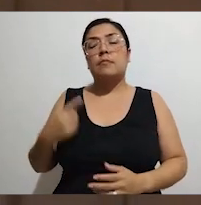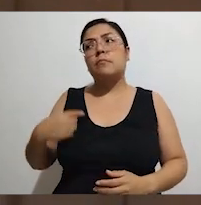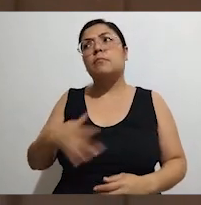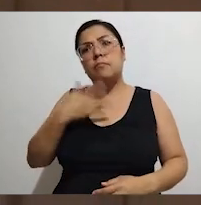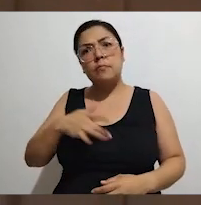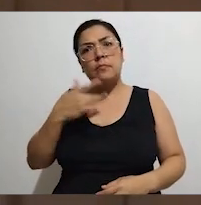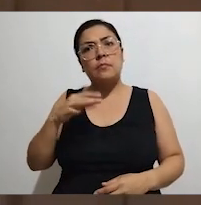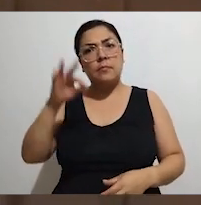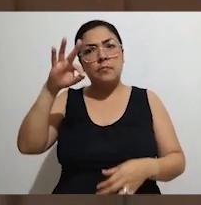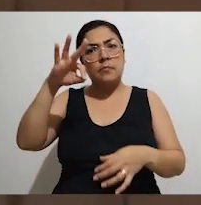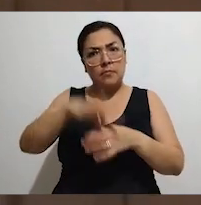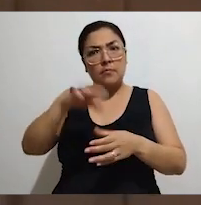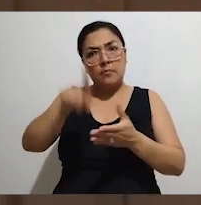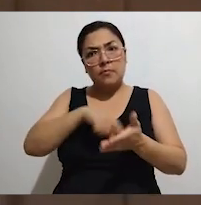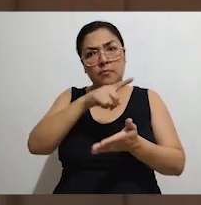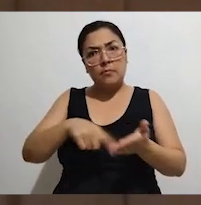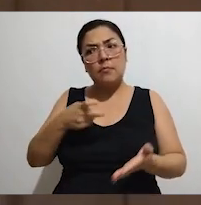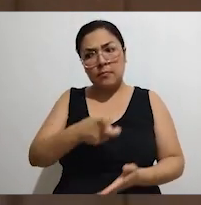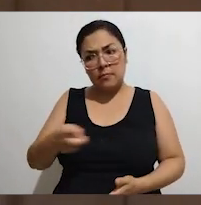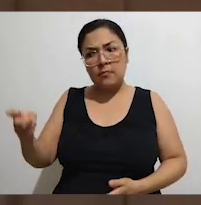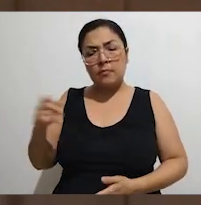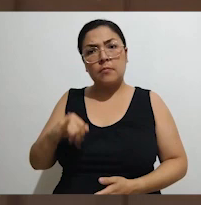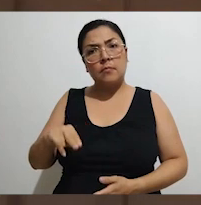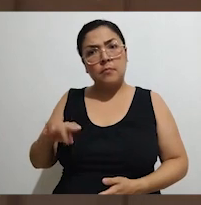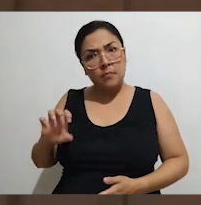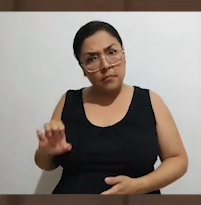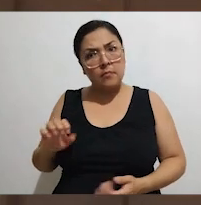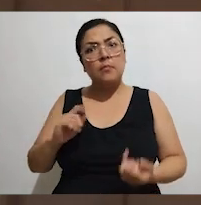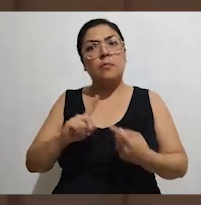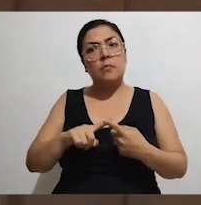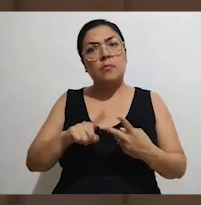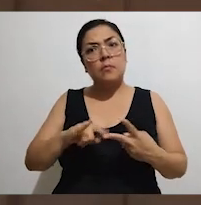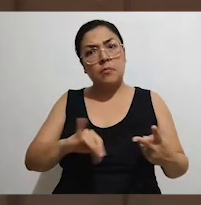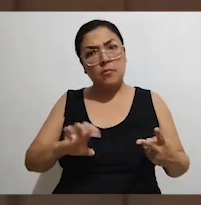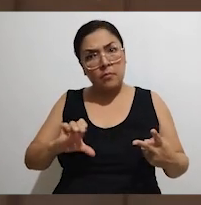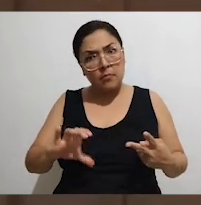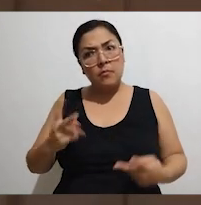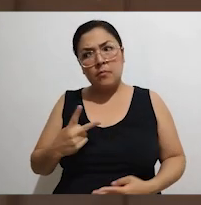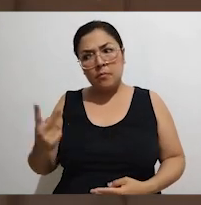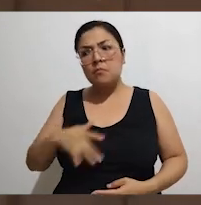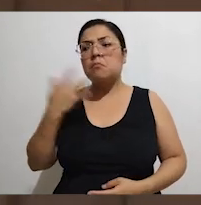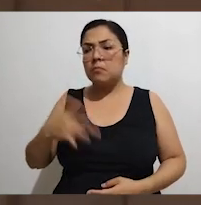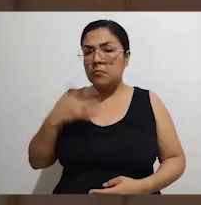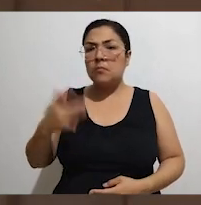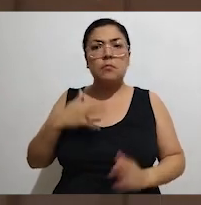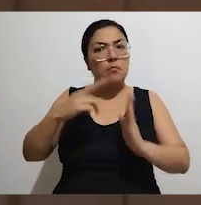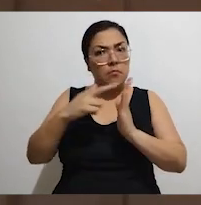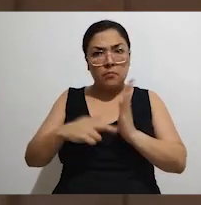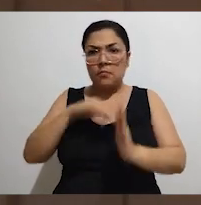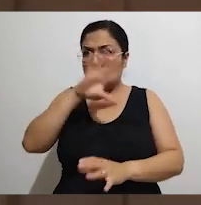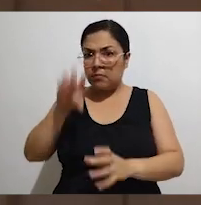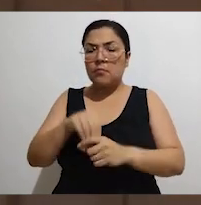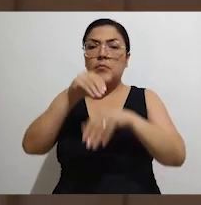que transcurrieron en lo que respecta al Instituto Nacional Electoral y al Instituto Electoral de Coahuila conforme los planes y los lineamientos que teníamos